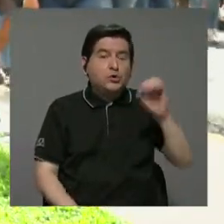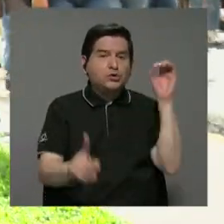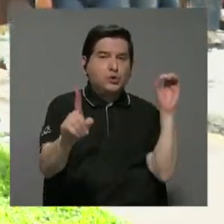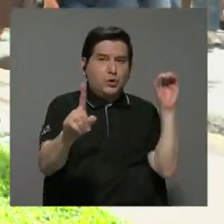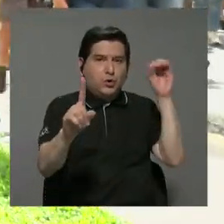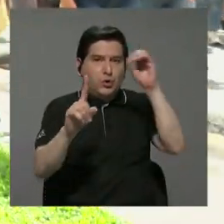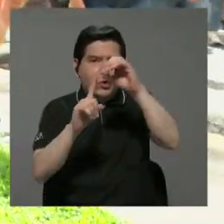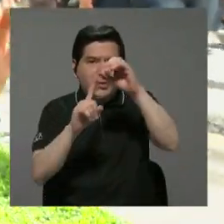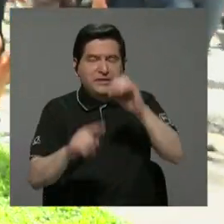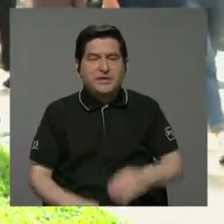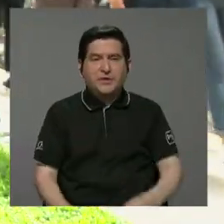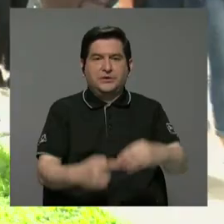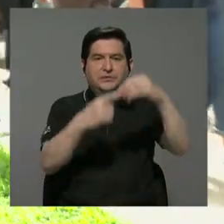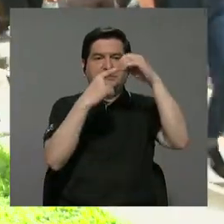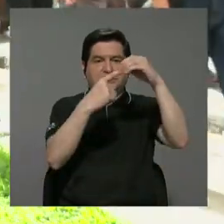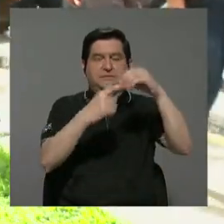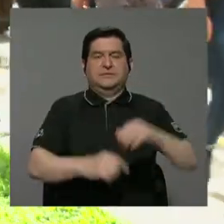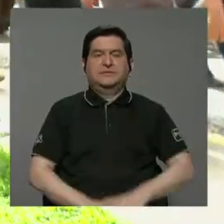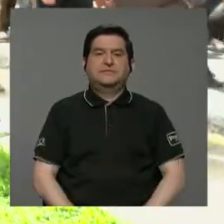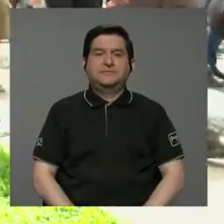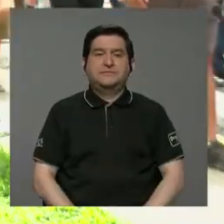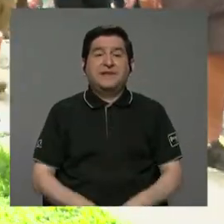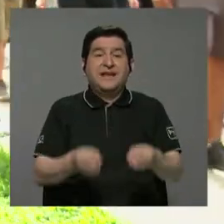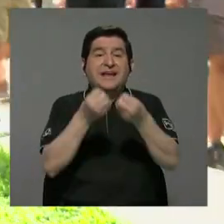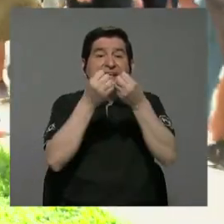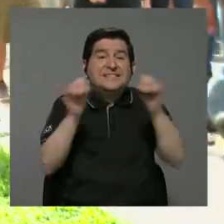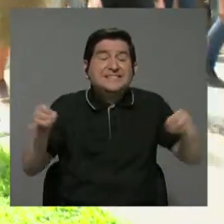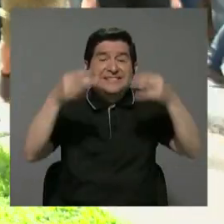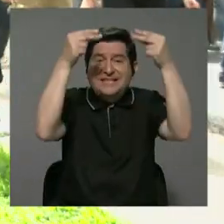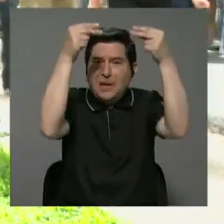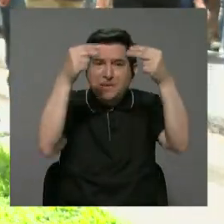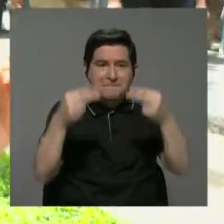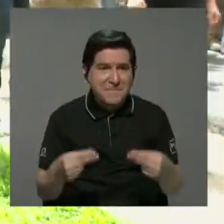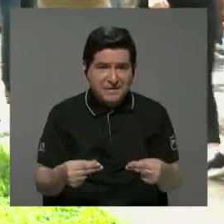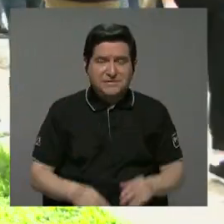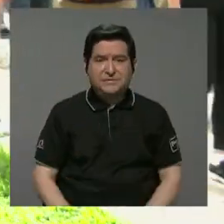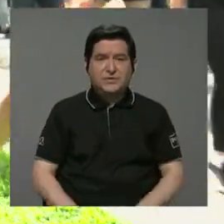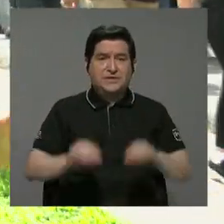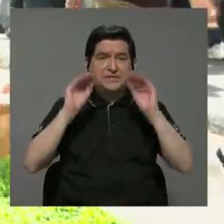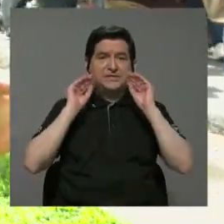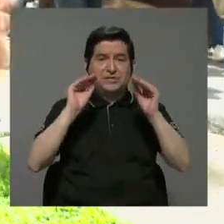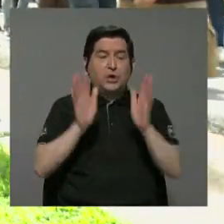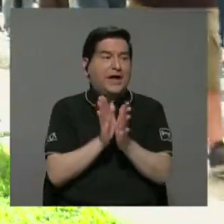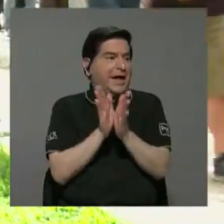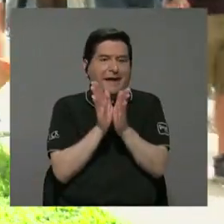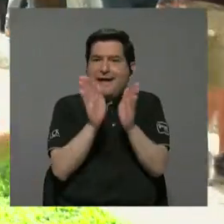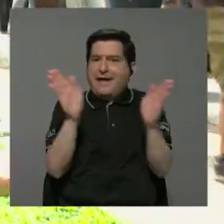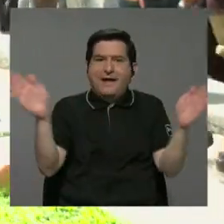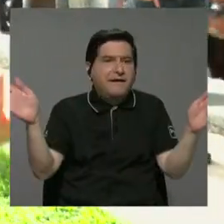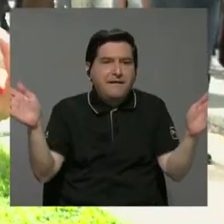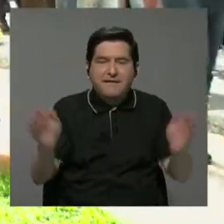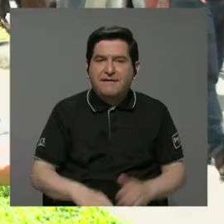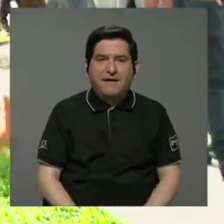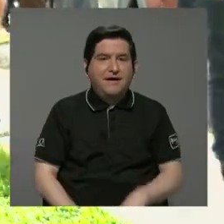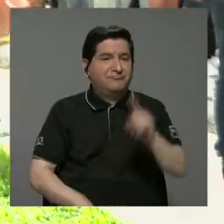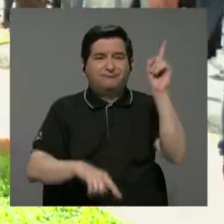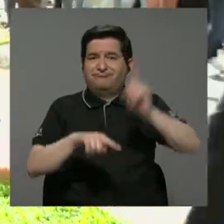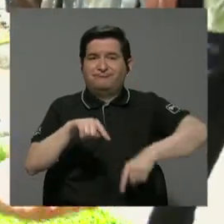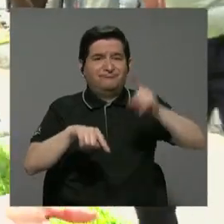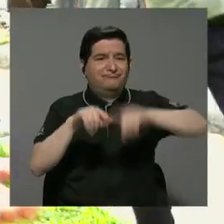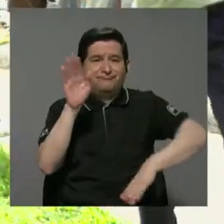objetivo principal, porque sin presupuesto la educación en general no va a